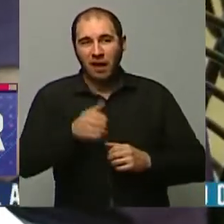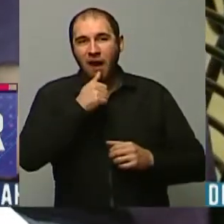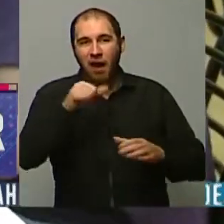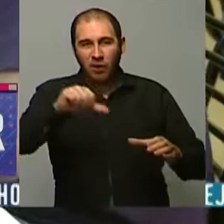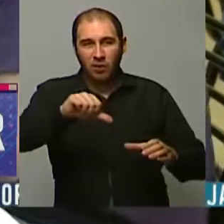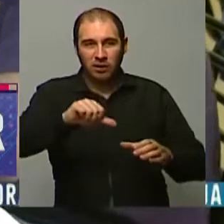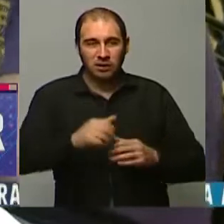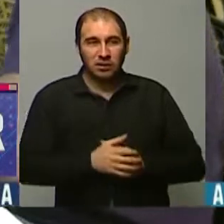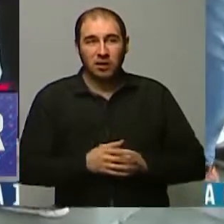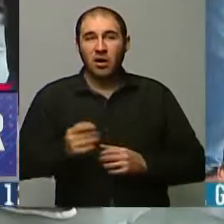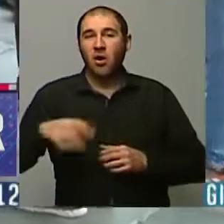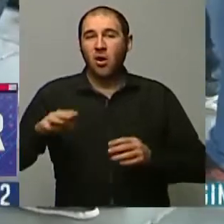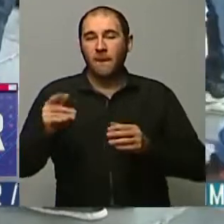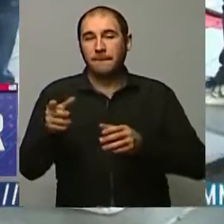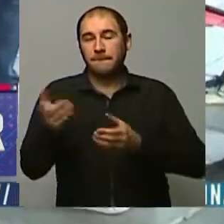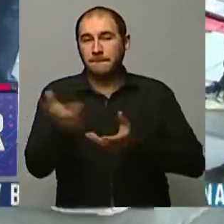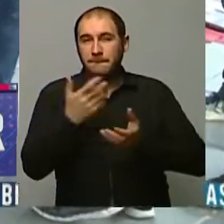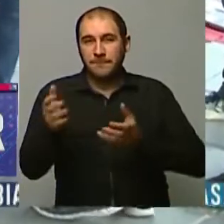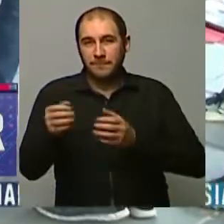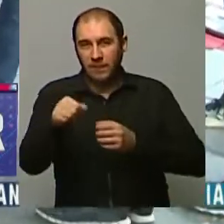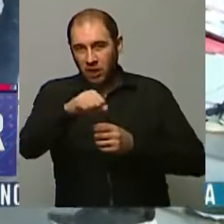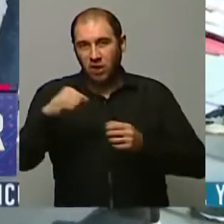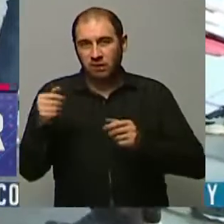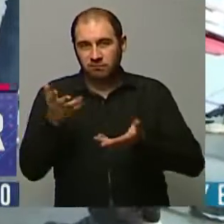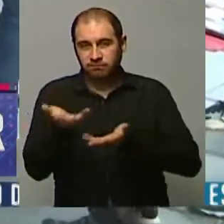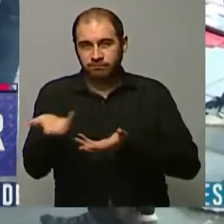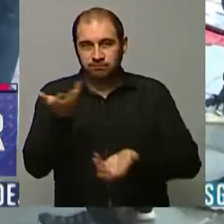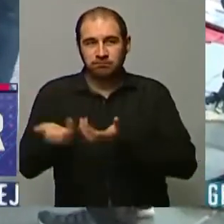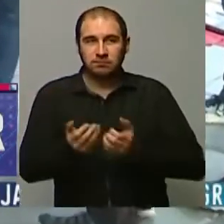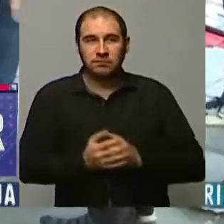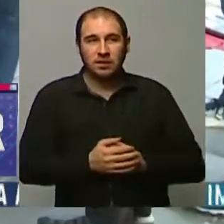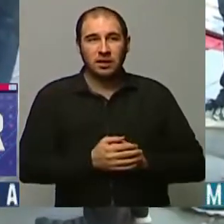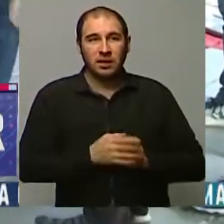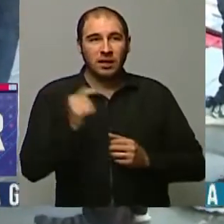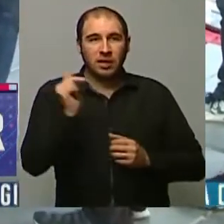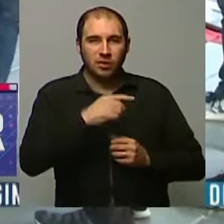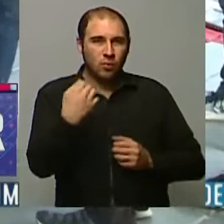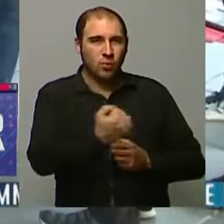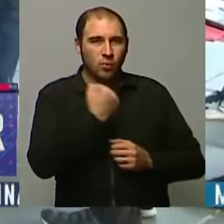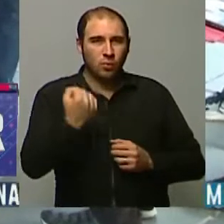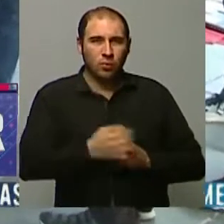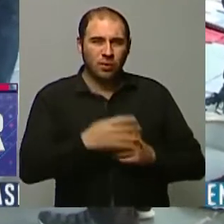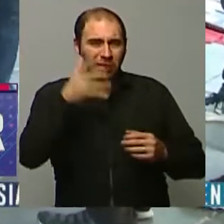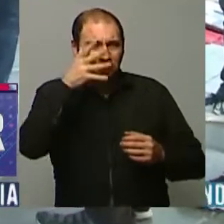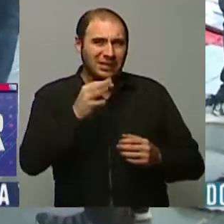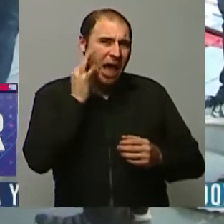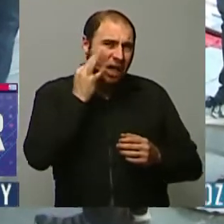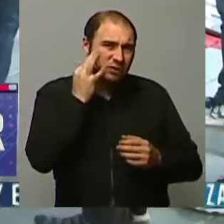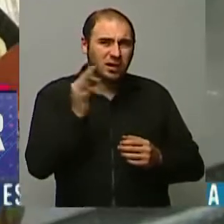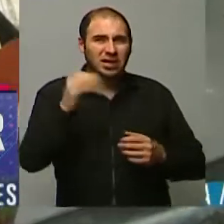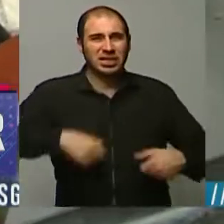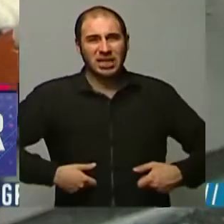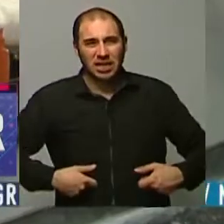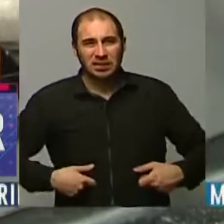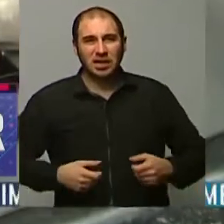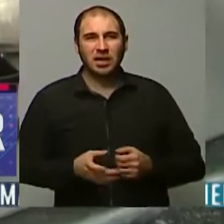que directamente... Porque lo metemos en el microondas y ya está. Exactamente. Que tienen una concentración importante o de azúcares o de